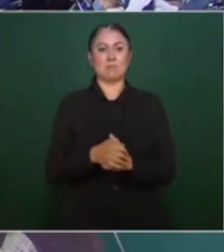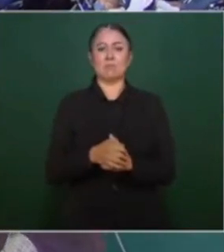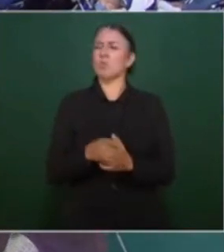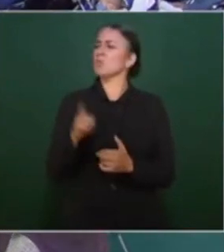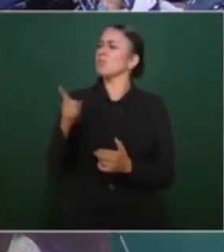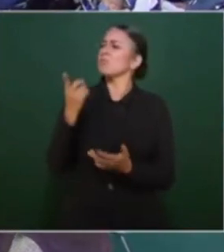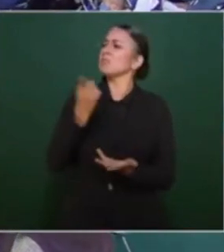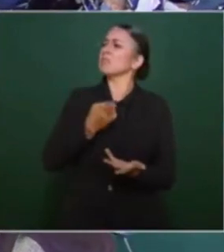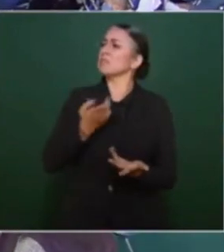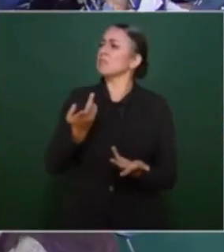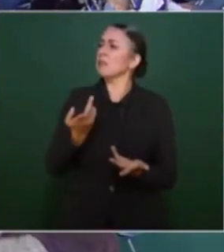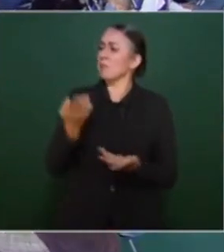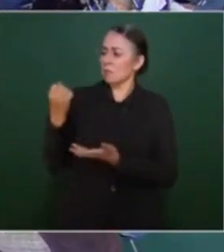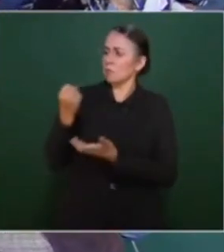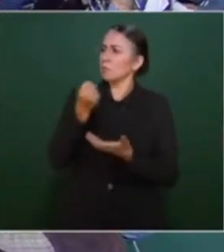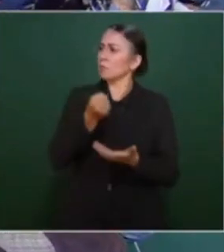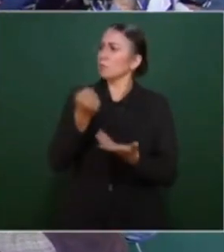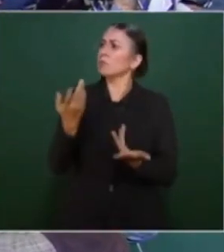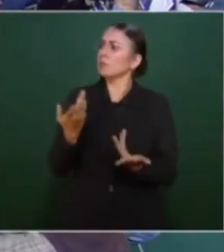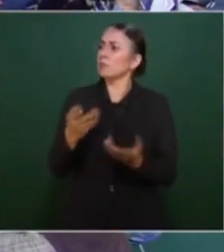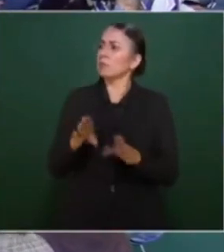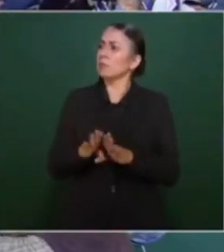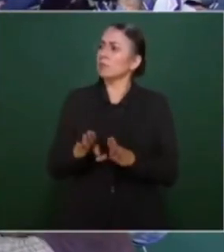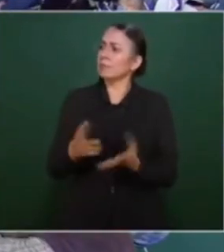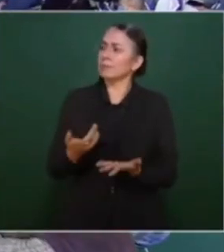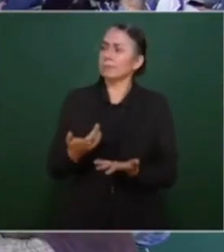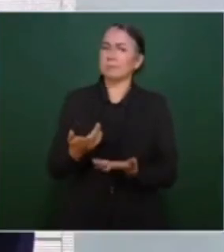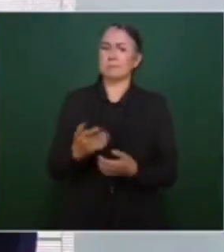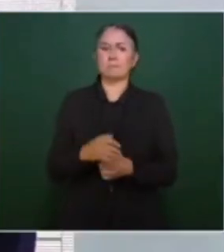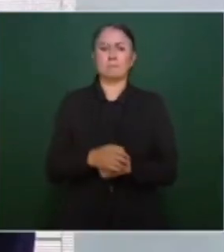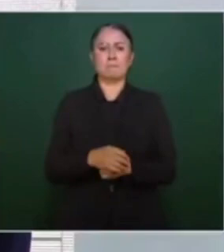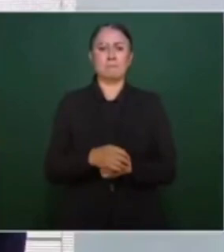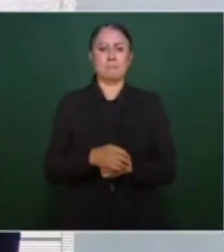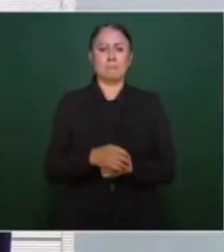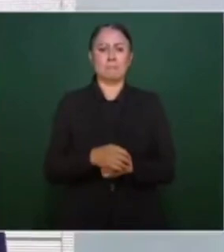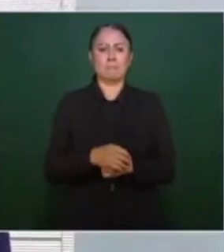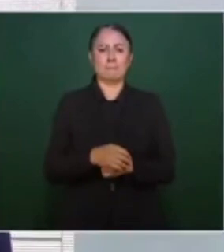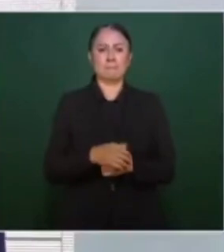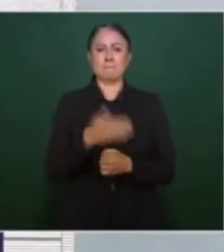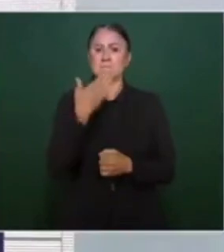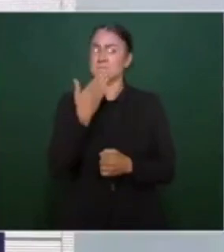del presupuesto. 22,000 millones. Le va a ir.